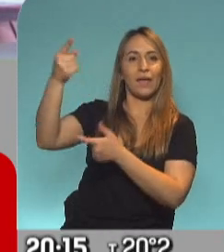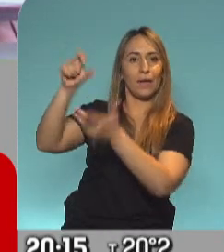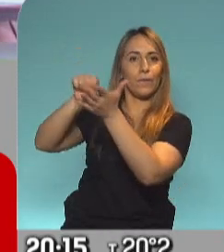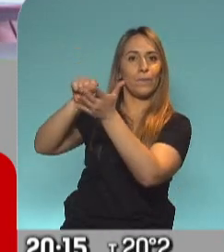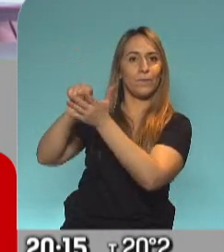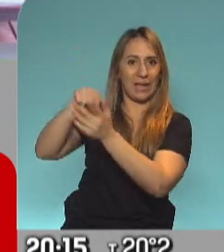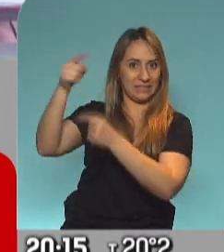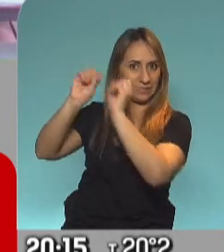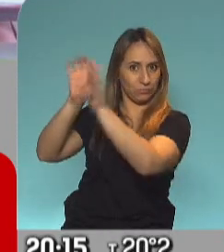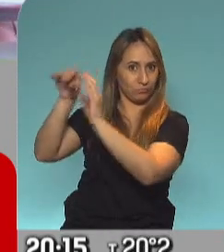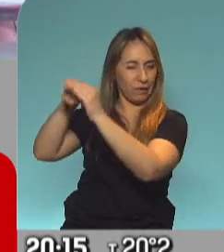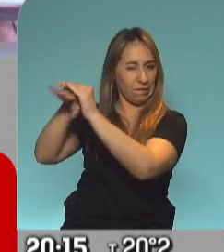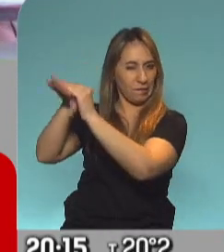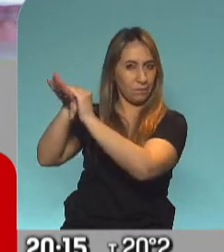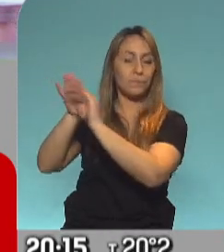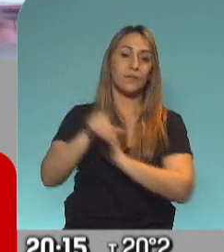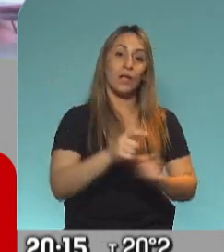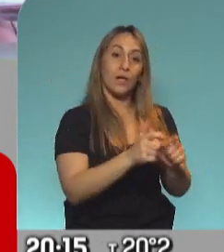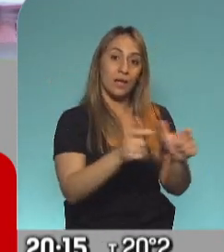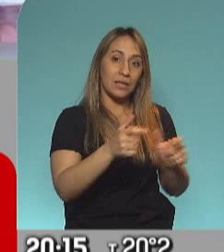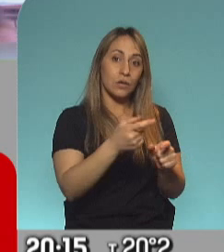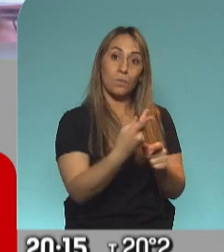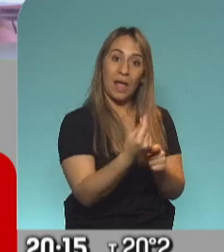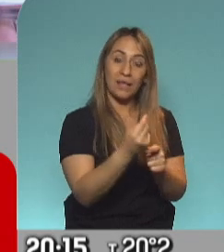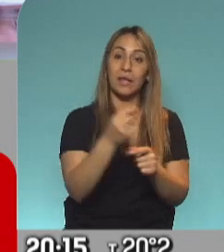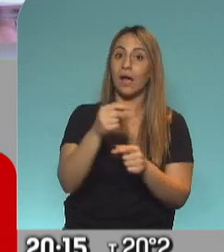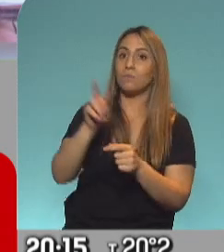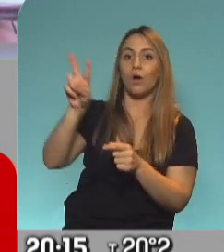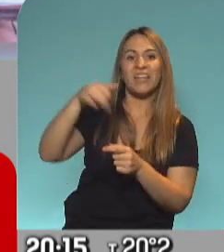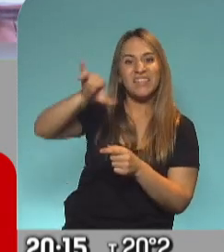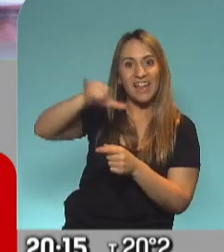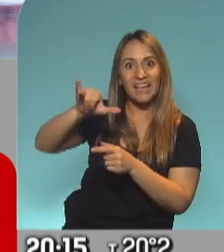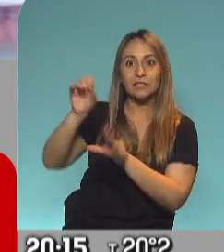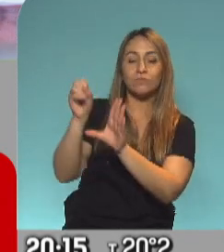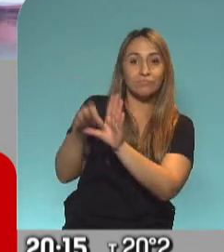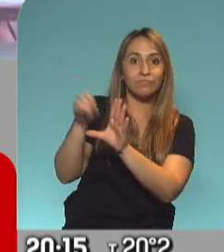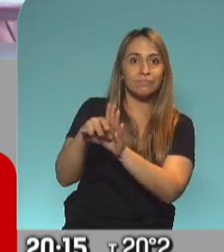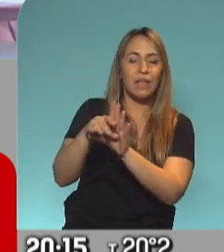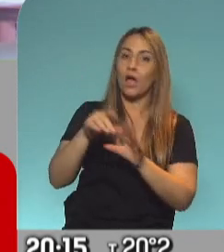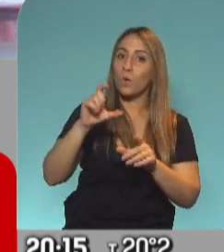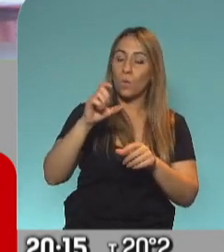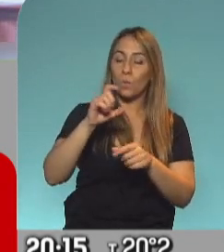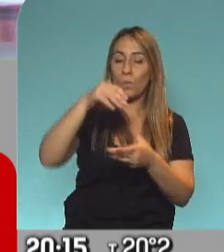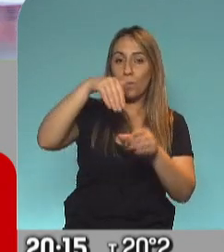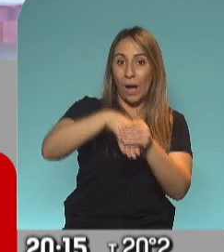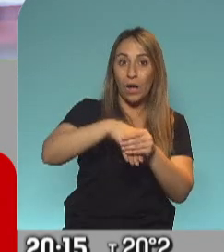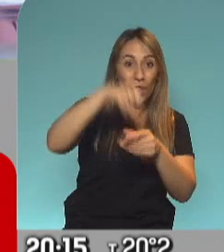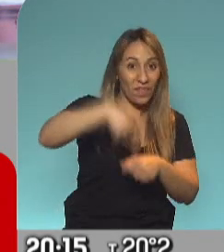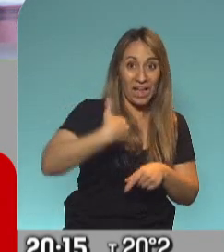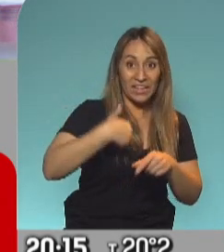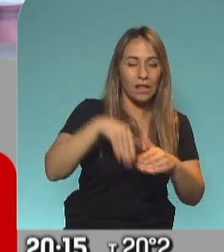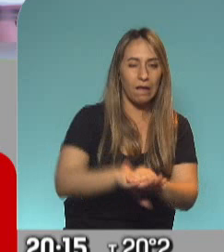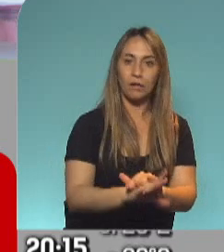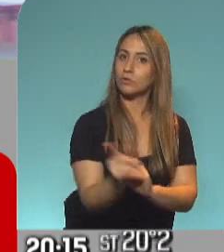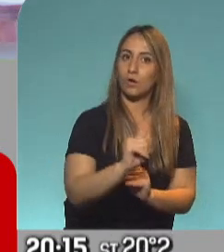bueno esos ingresos que te genera esta operación la tenéis que tener en una cuenta en el interior por tanto a ver qué